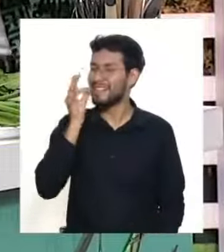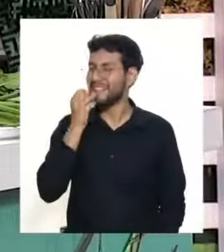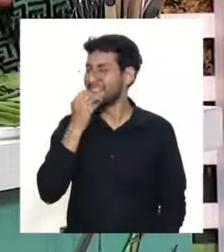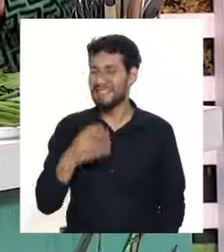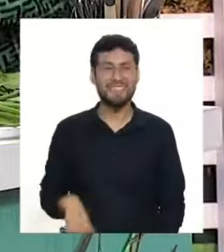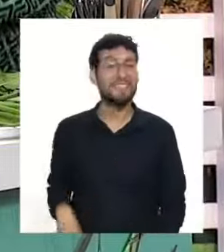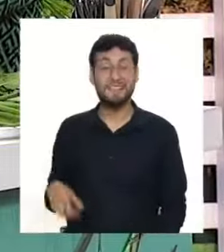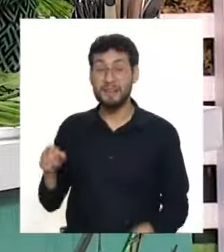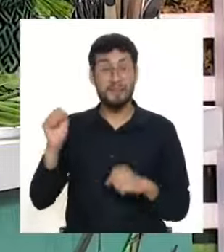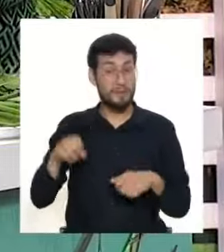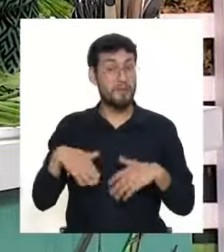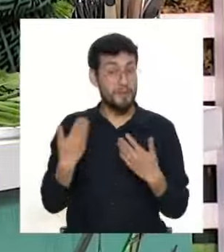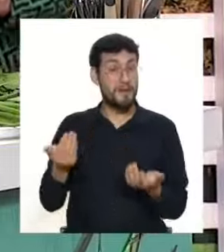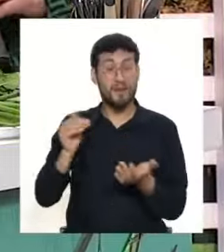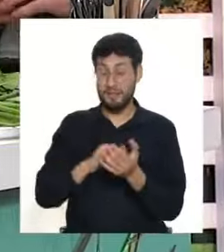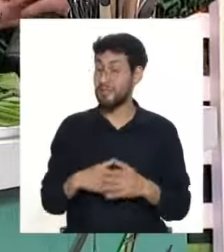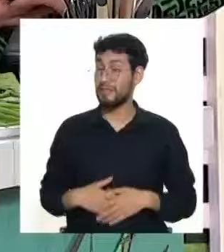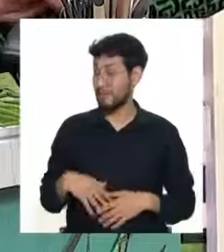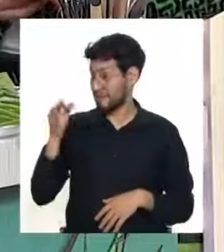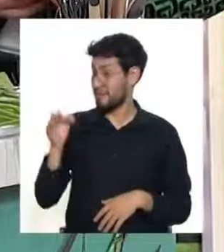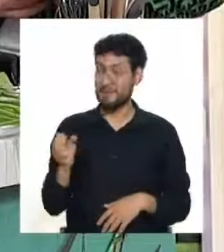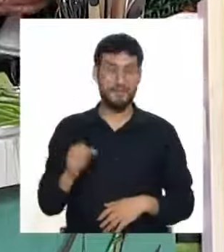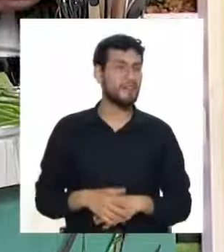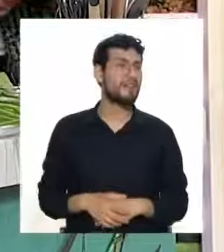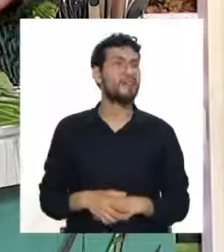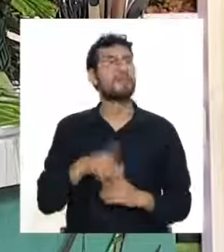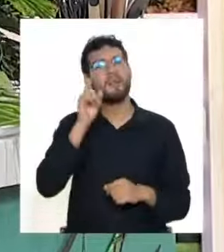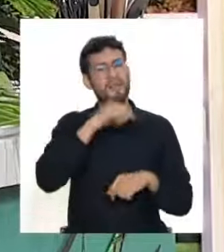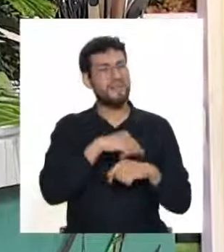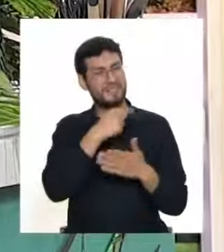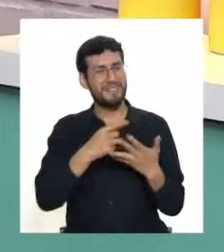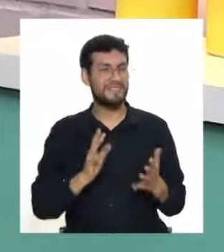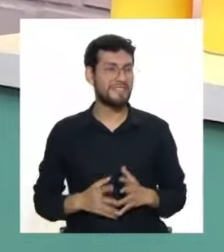delicia! Eso lo deberíamos repetir, porque...